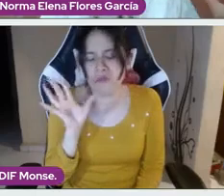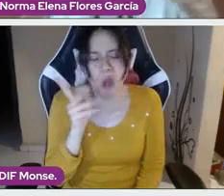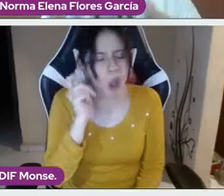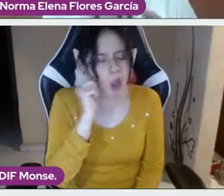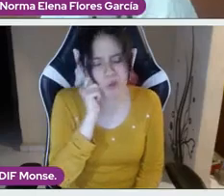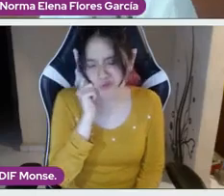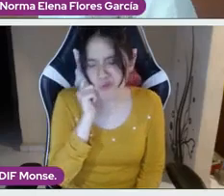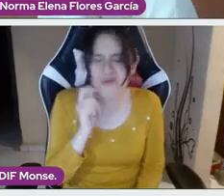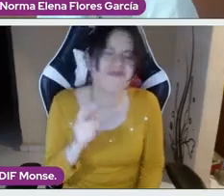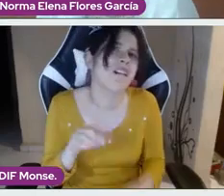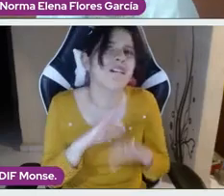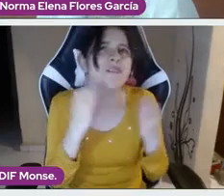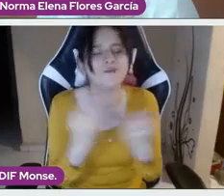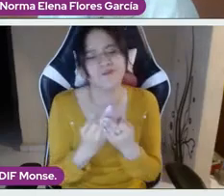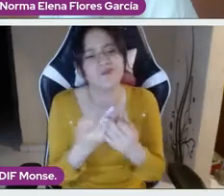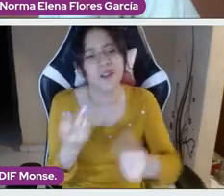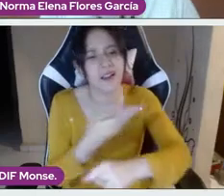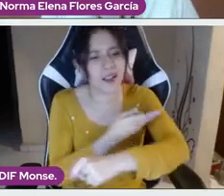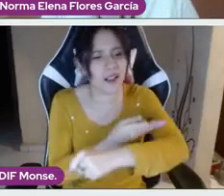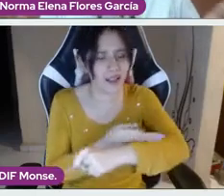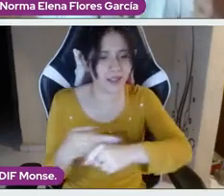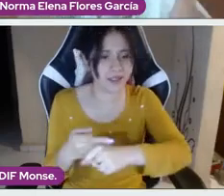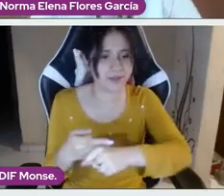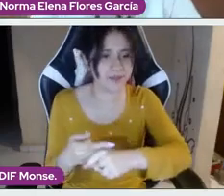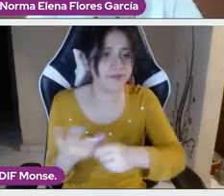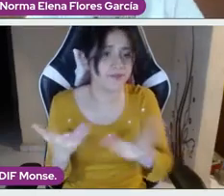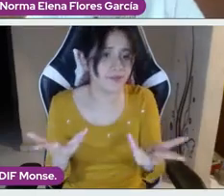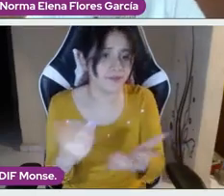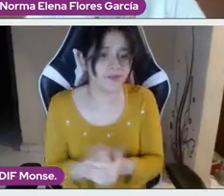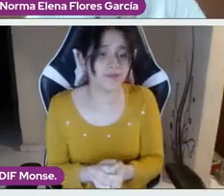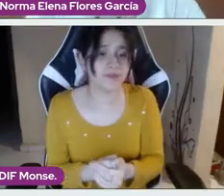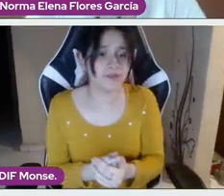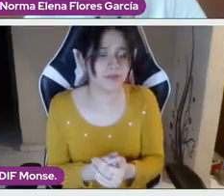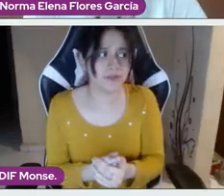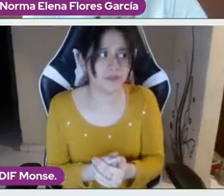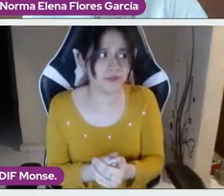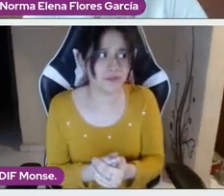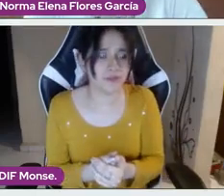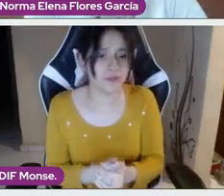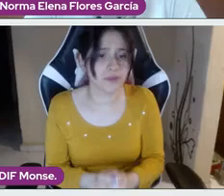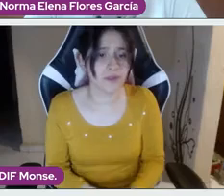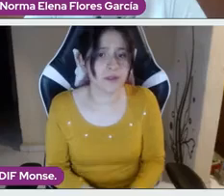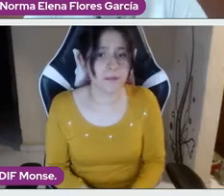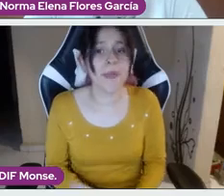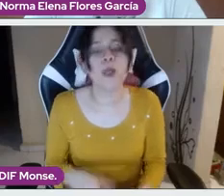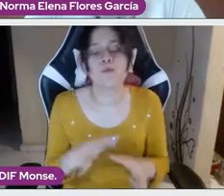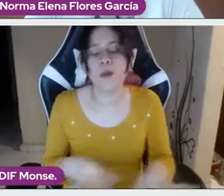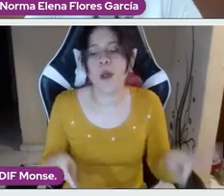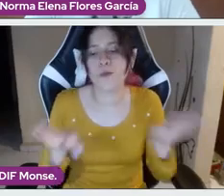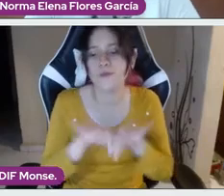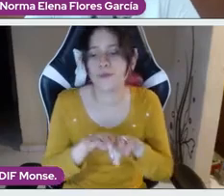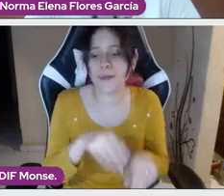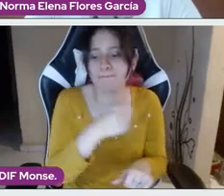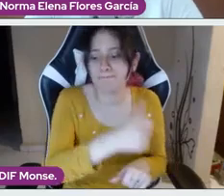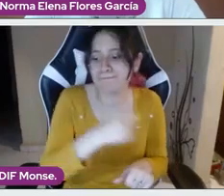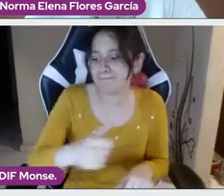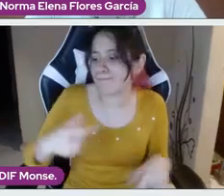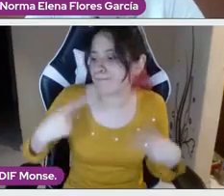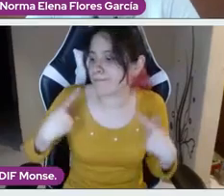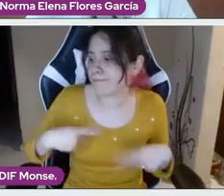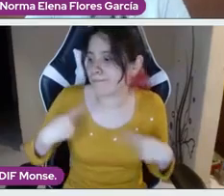monoparentales, binarias, las familias deben empezar por la persona, por el individuo, ¿no? Por nosotras